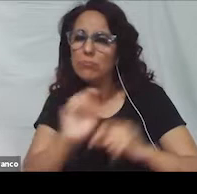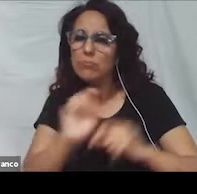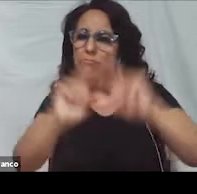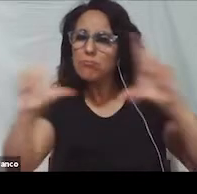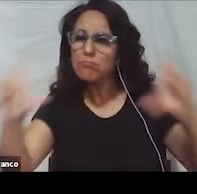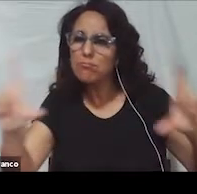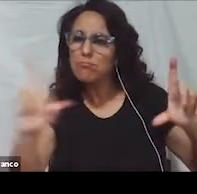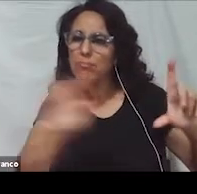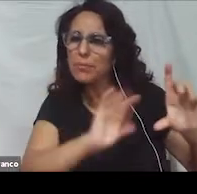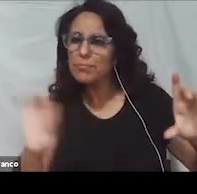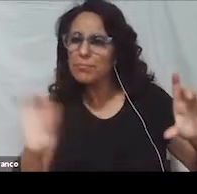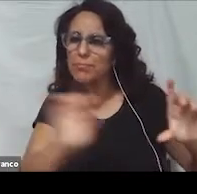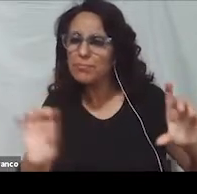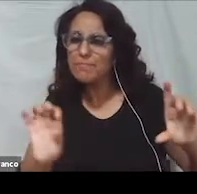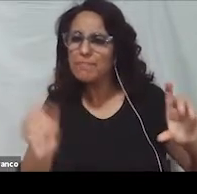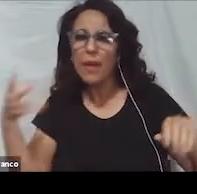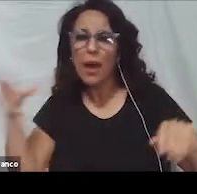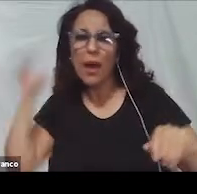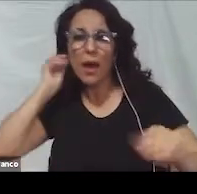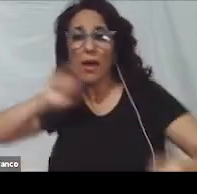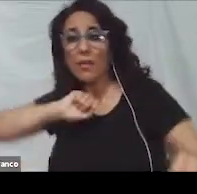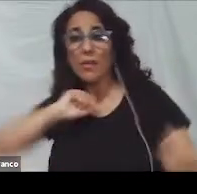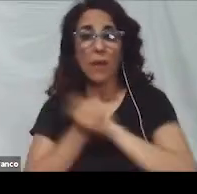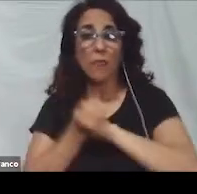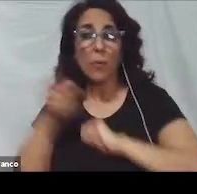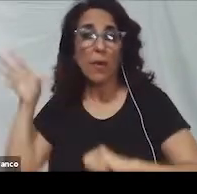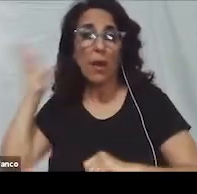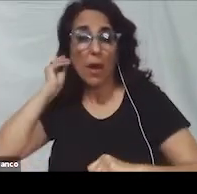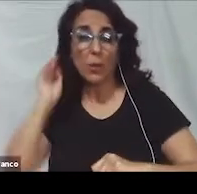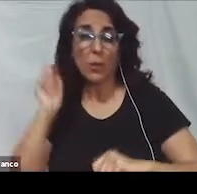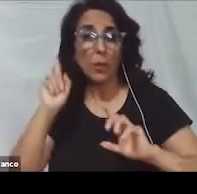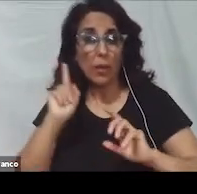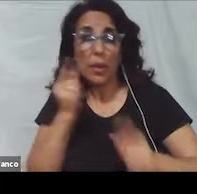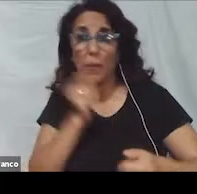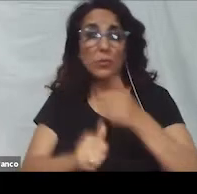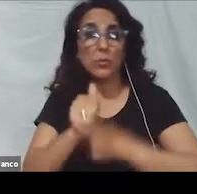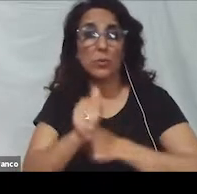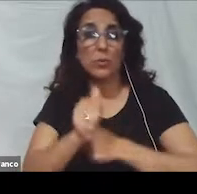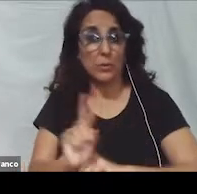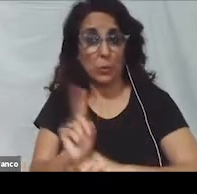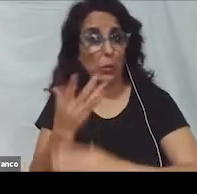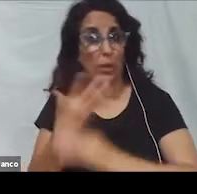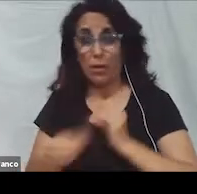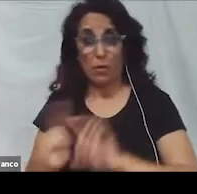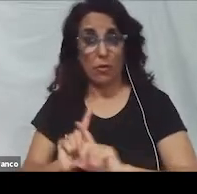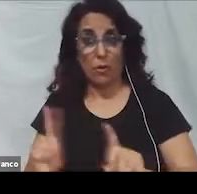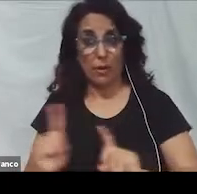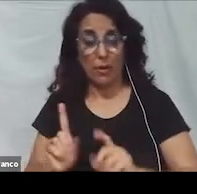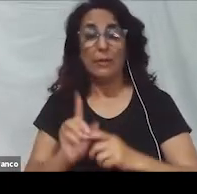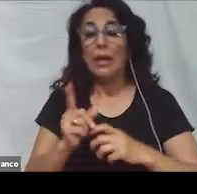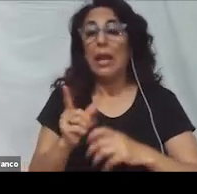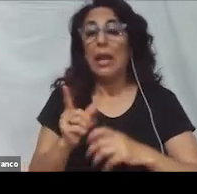va a accesibilizar el contenido de la web. Y no, si esto es alguna idea incorrecta que se tiene, porque la